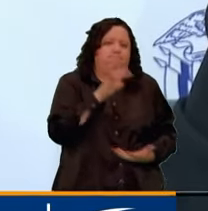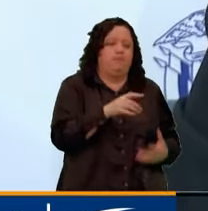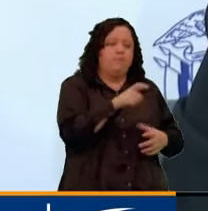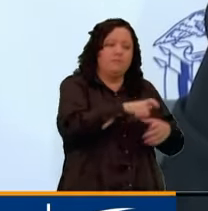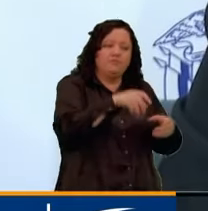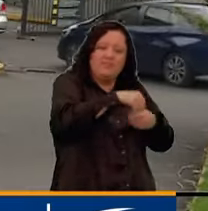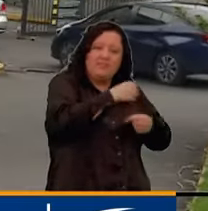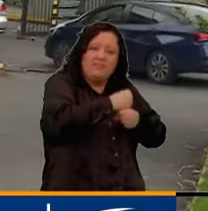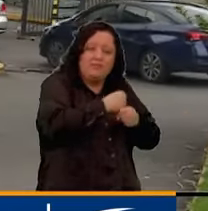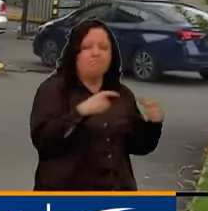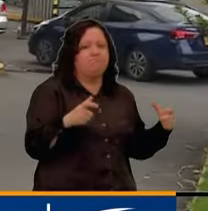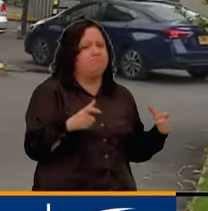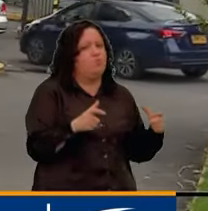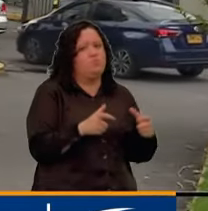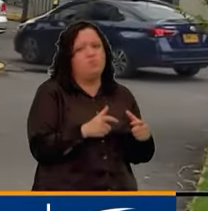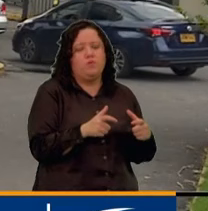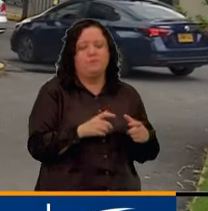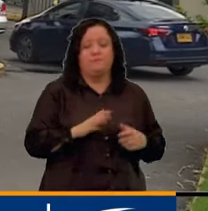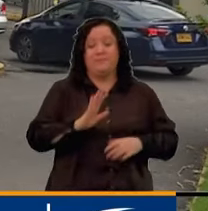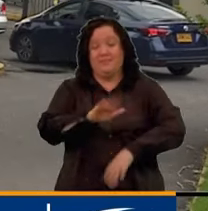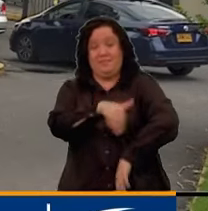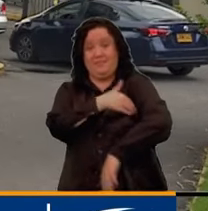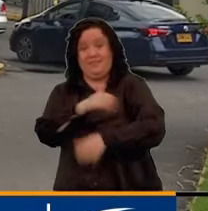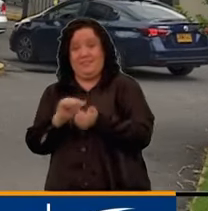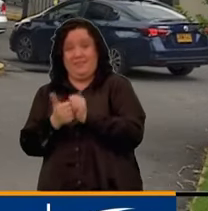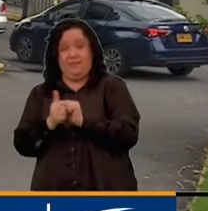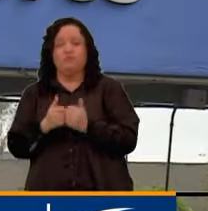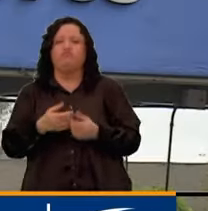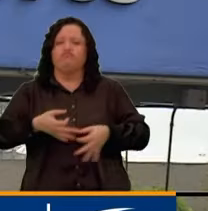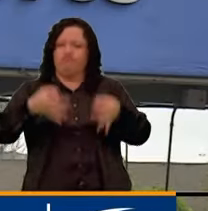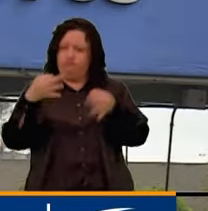funcionarios activos. El Ministerio del Deporte confirmó que siguen